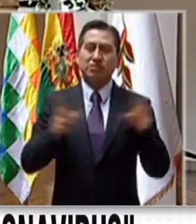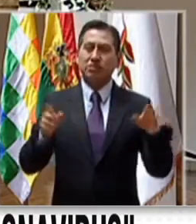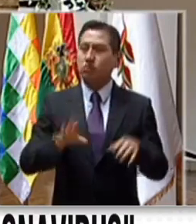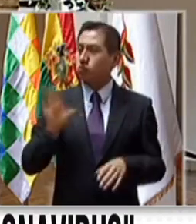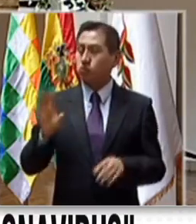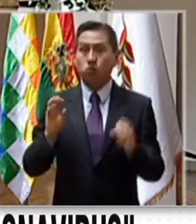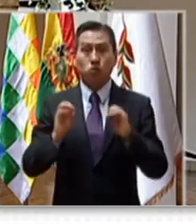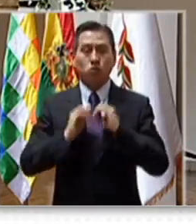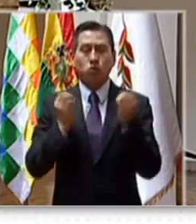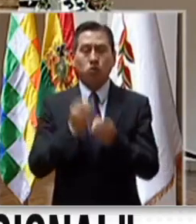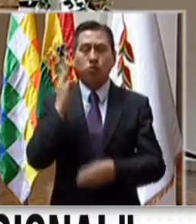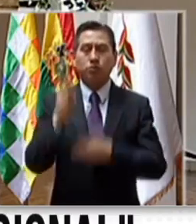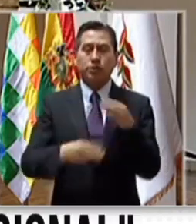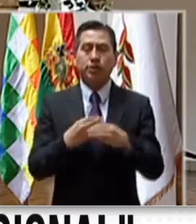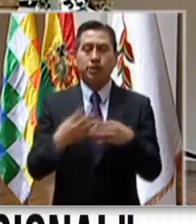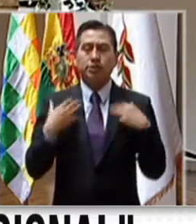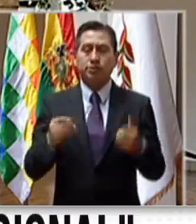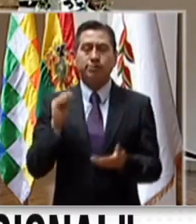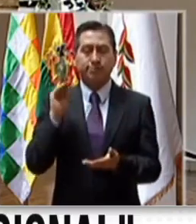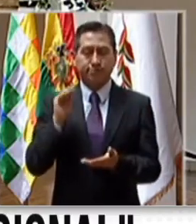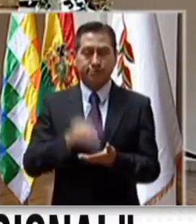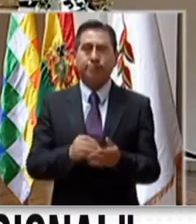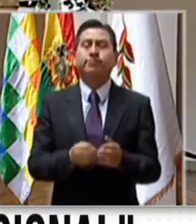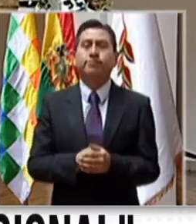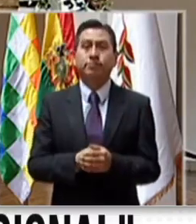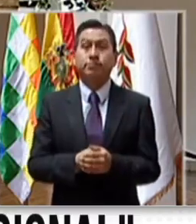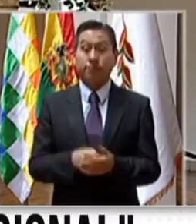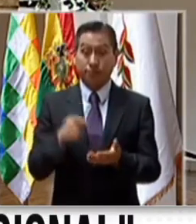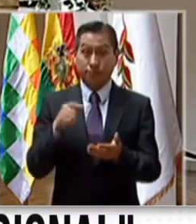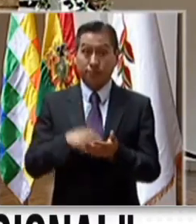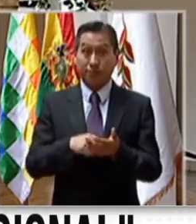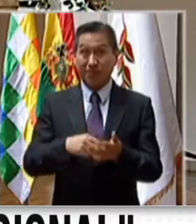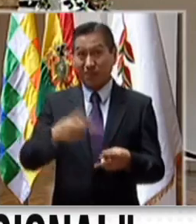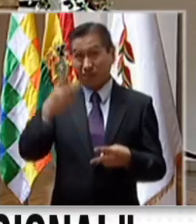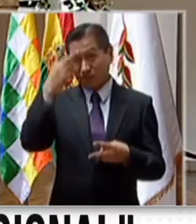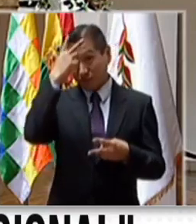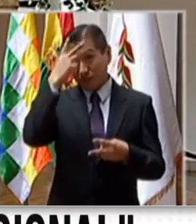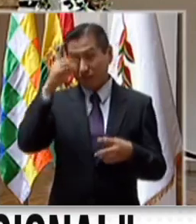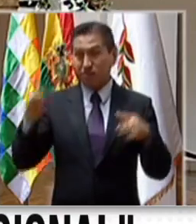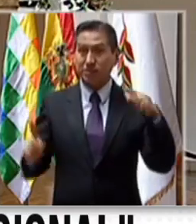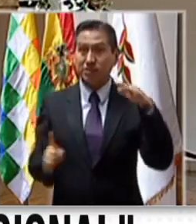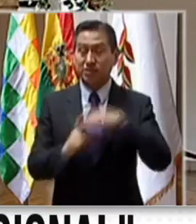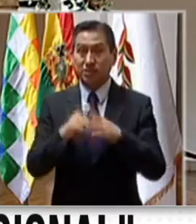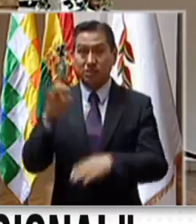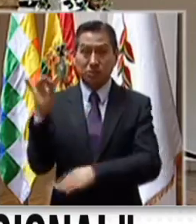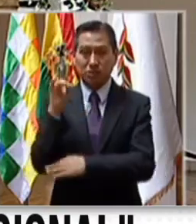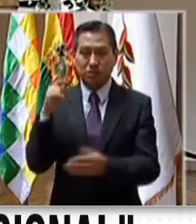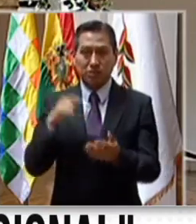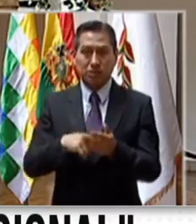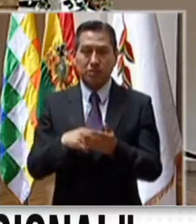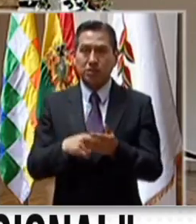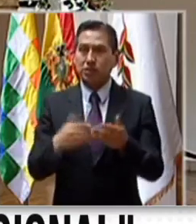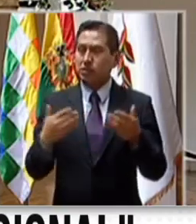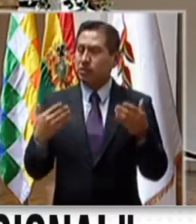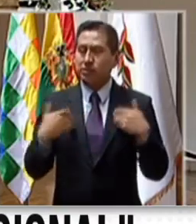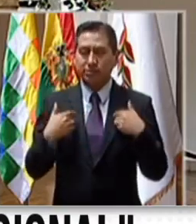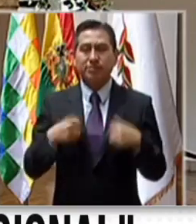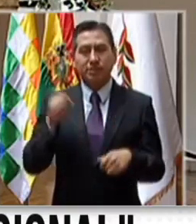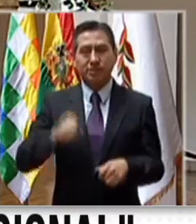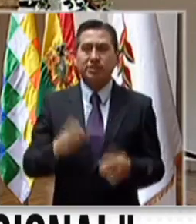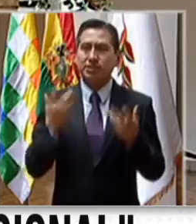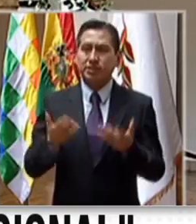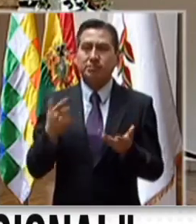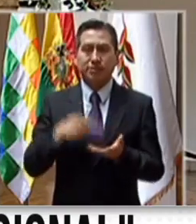Salud. Frente a eso, la llegada del coronavirus a Bolivia era inminente. Desde